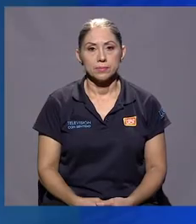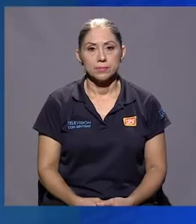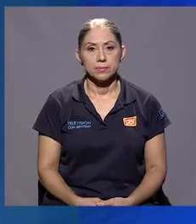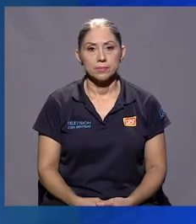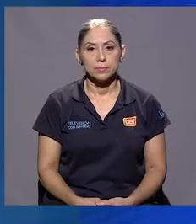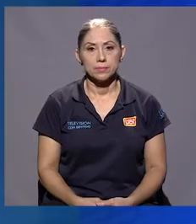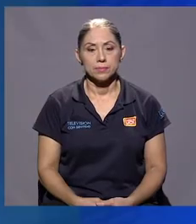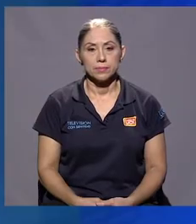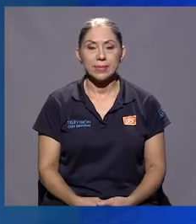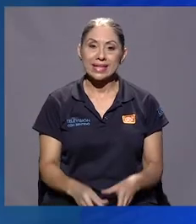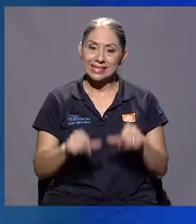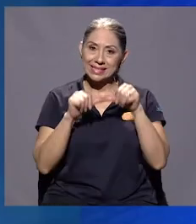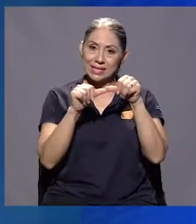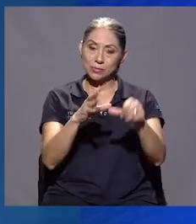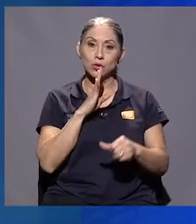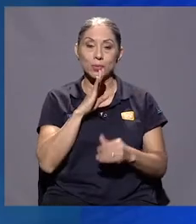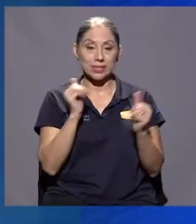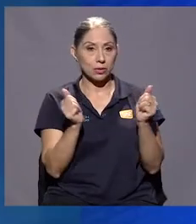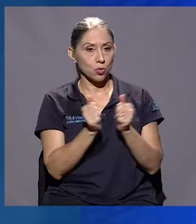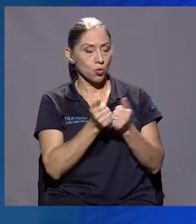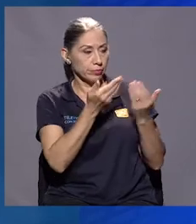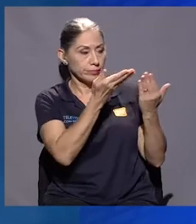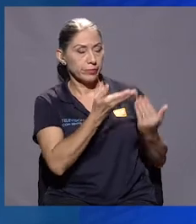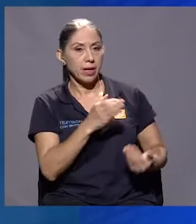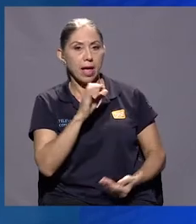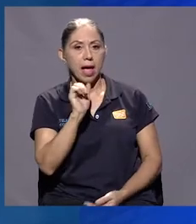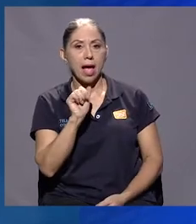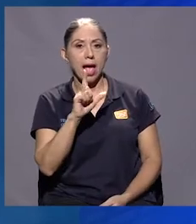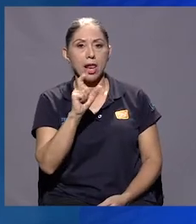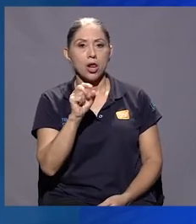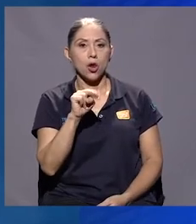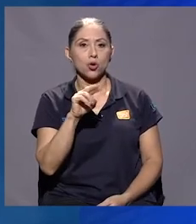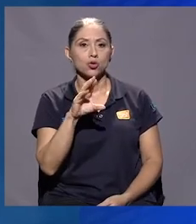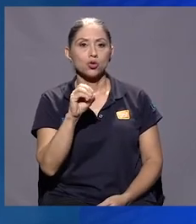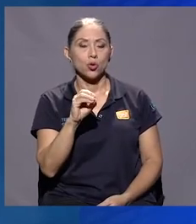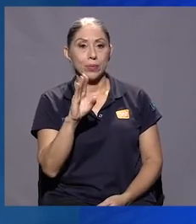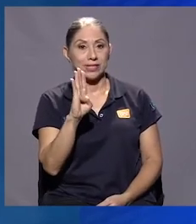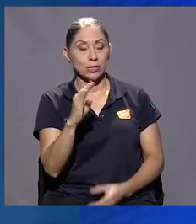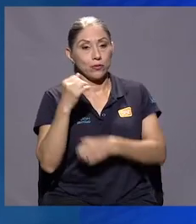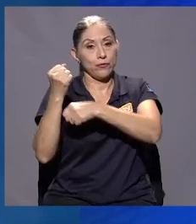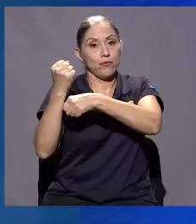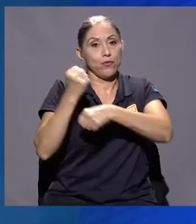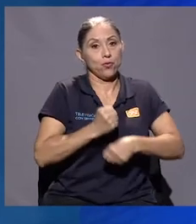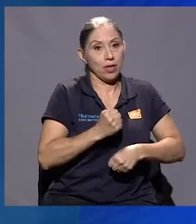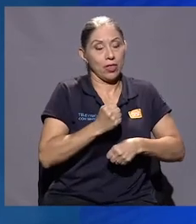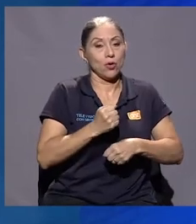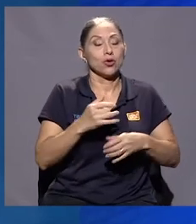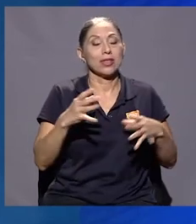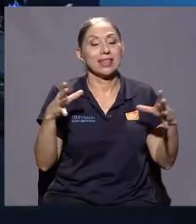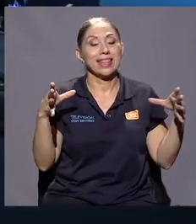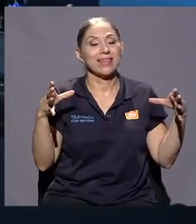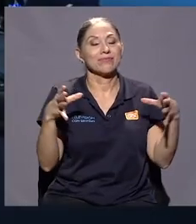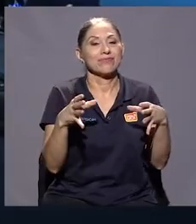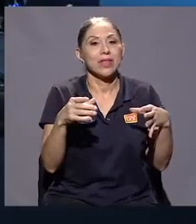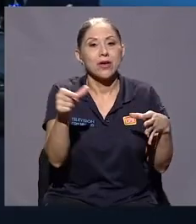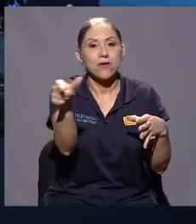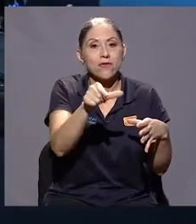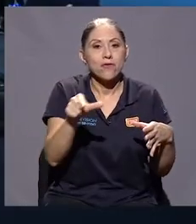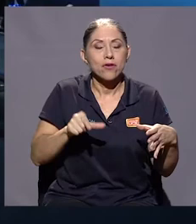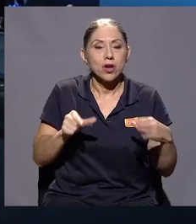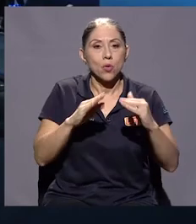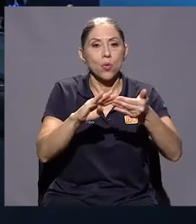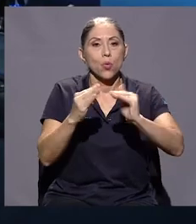seguimos conversando con alonso briseño fundador de la iniciativa ciudadana río urbano alonso